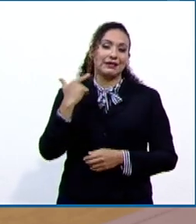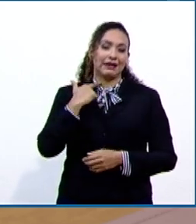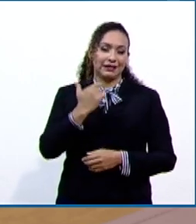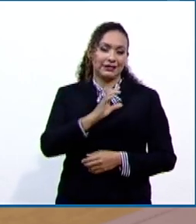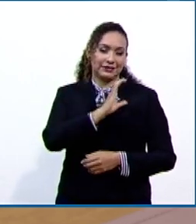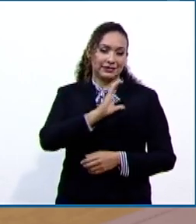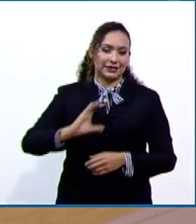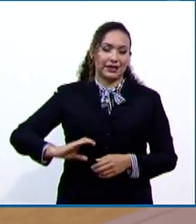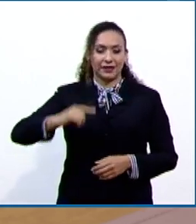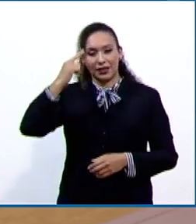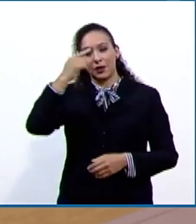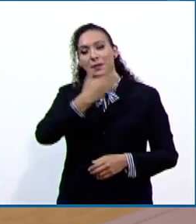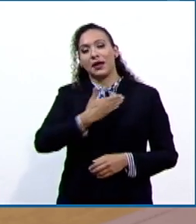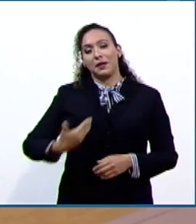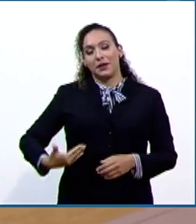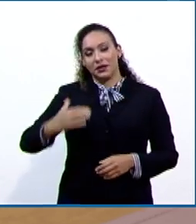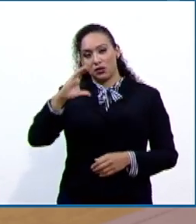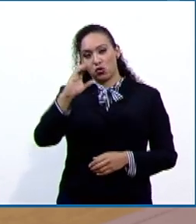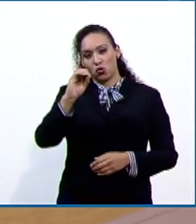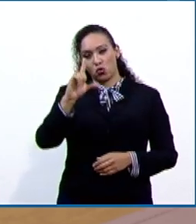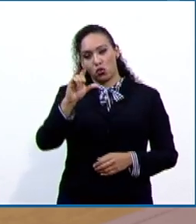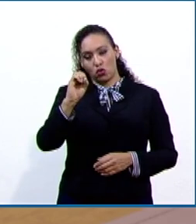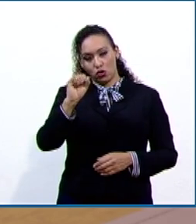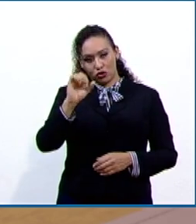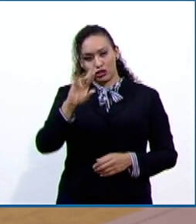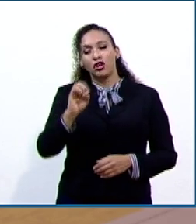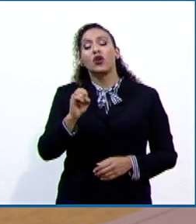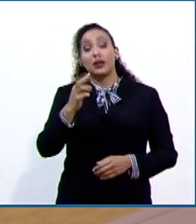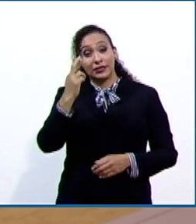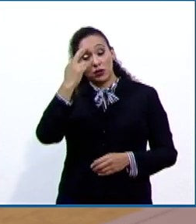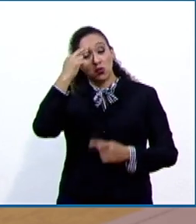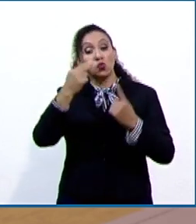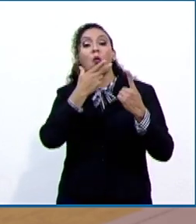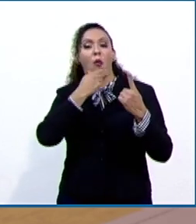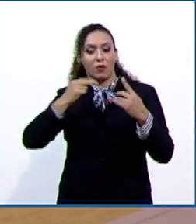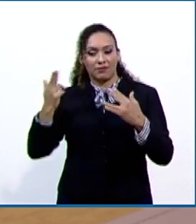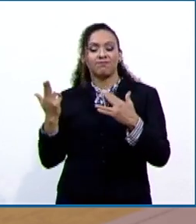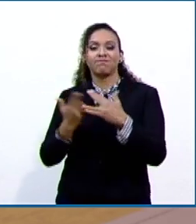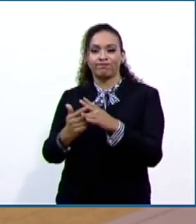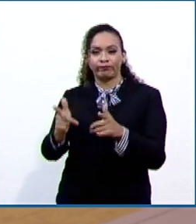Colosio, el derecho a la educación, el derecho de propiedad y el